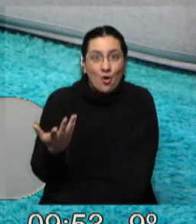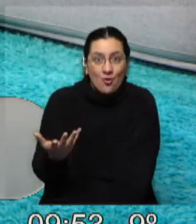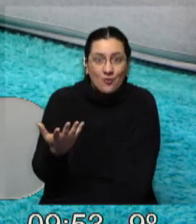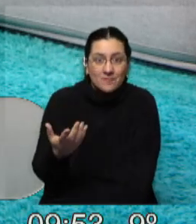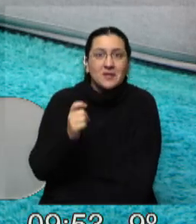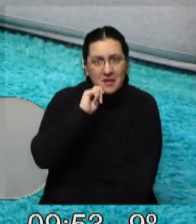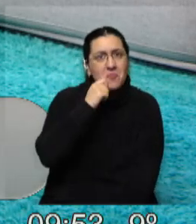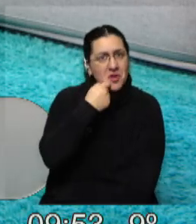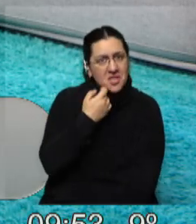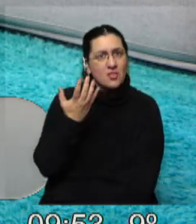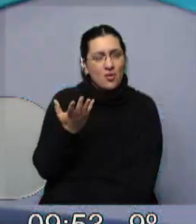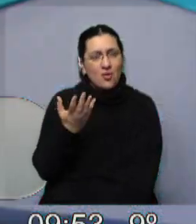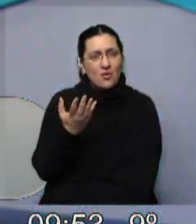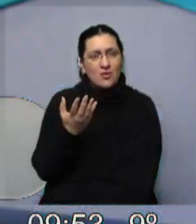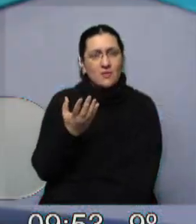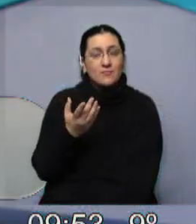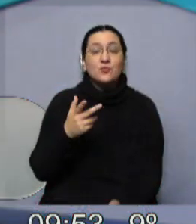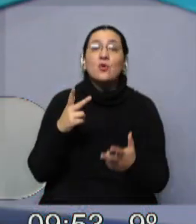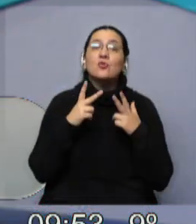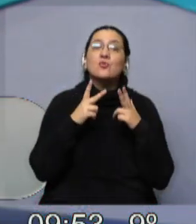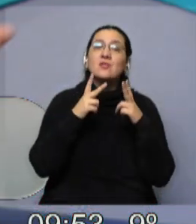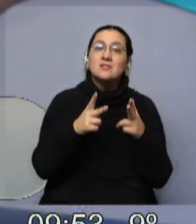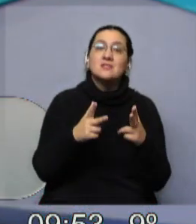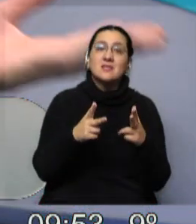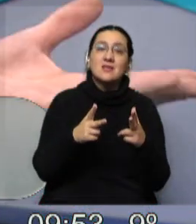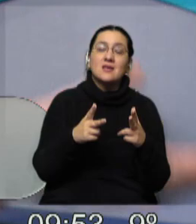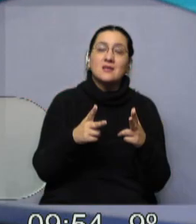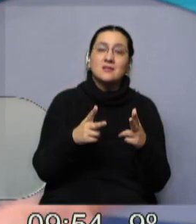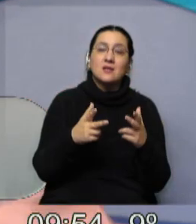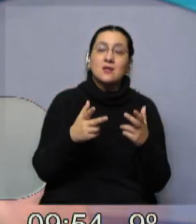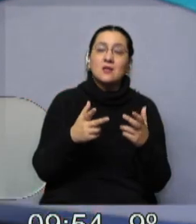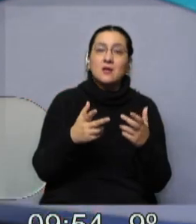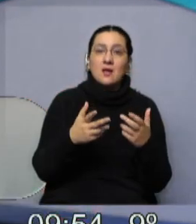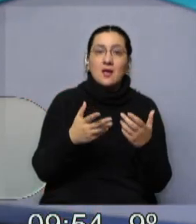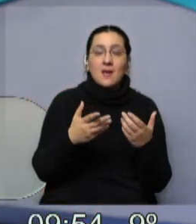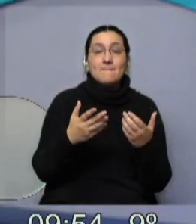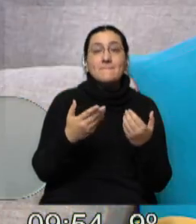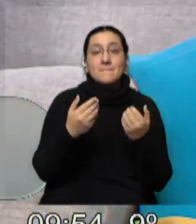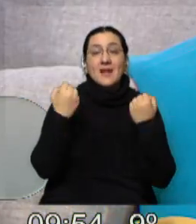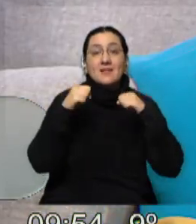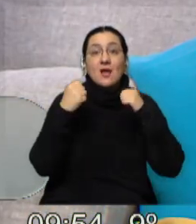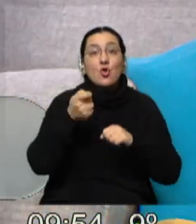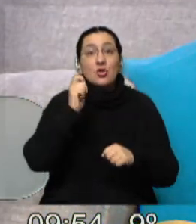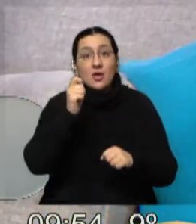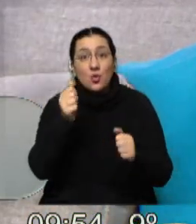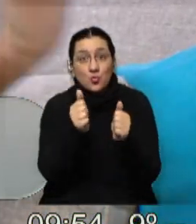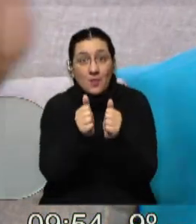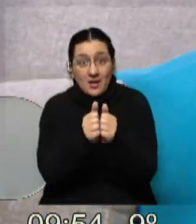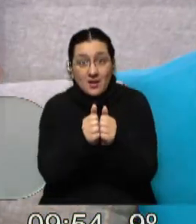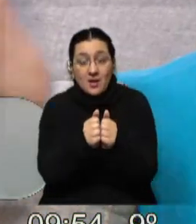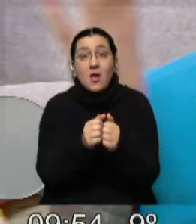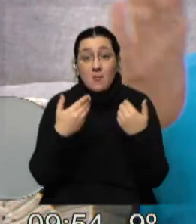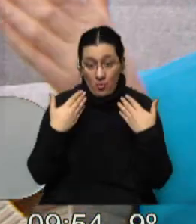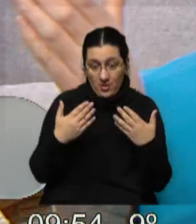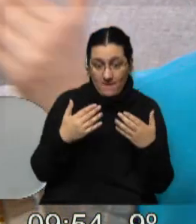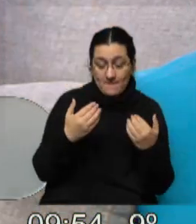Está muy lindo. Y cuando decías todo eso que empezabas a practicar con tu pareja. Y en realidad podés o practicar con tu